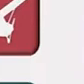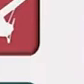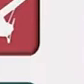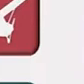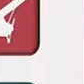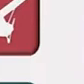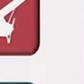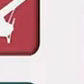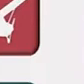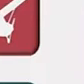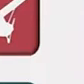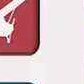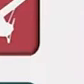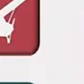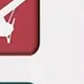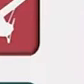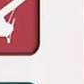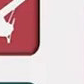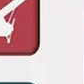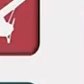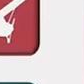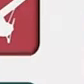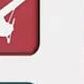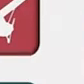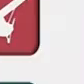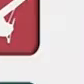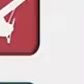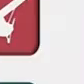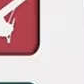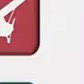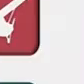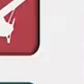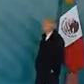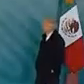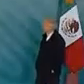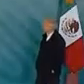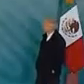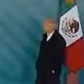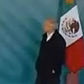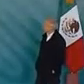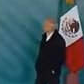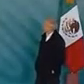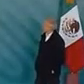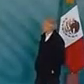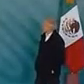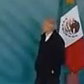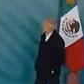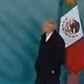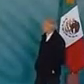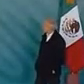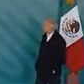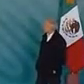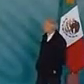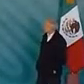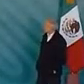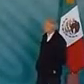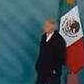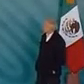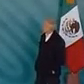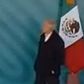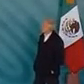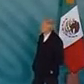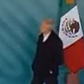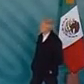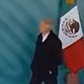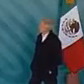Ejército, de la Fuerza Aérea, de la Armada y de la Guardia Nacional. En cuanto al plan DN-III, plan